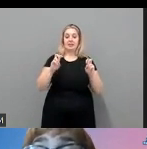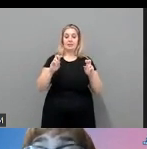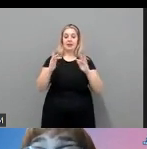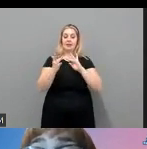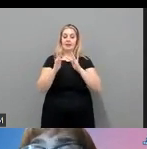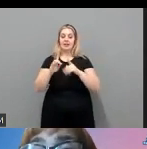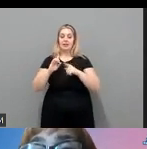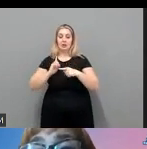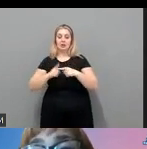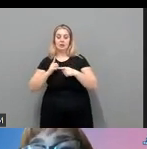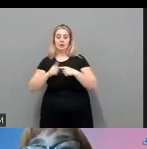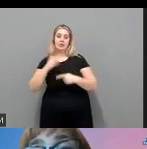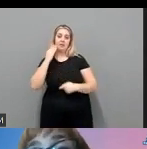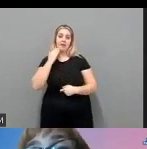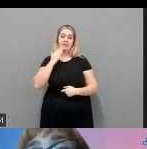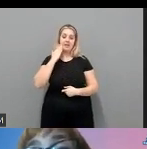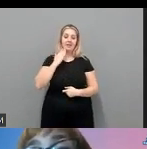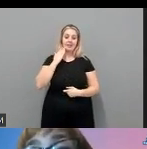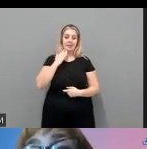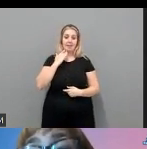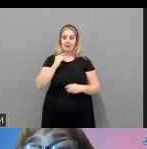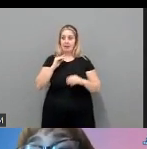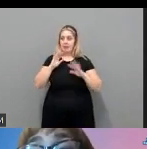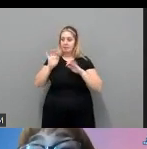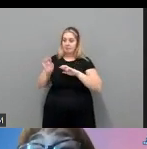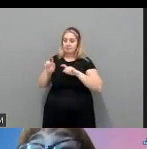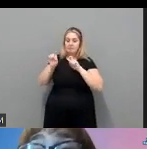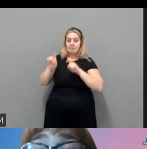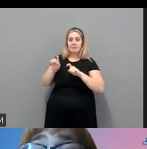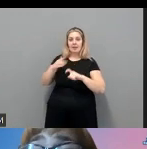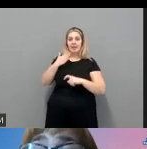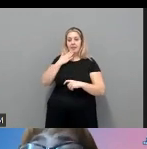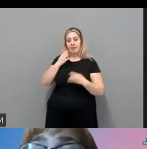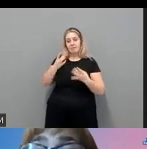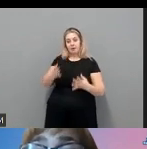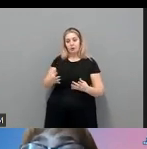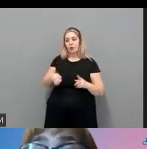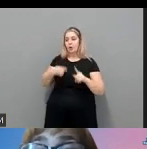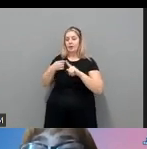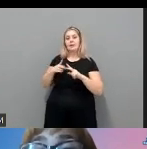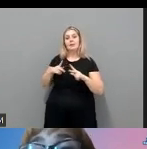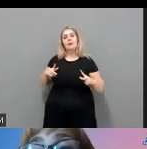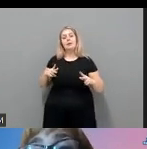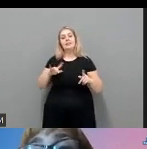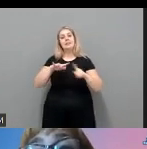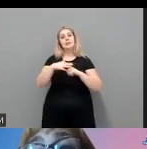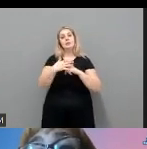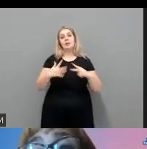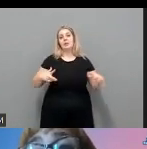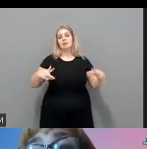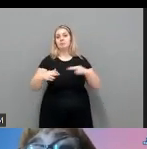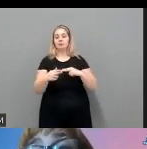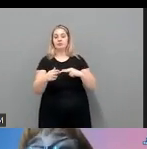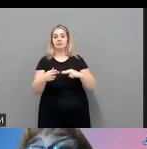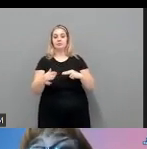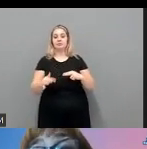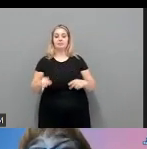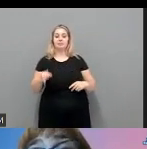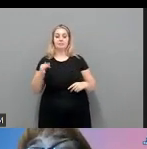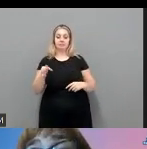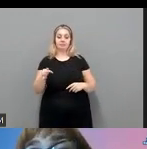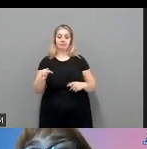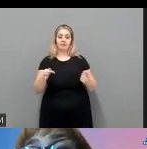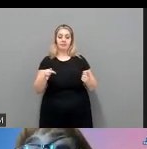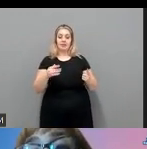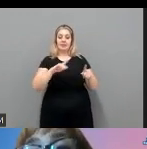relaciones sexoafectivas desde edades tempranas para poder realmente prevenir estas situaciones y revertir